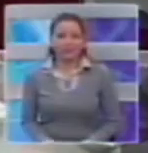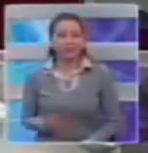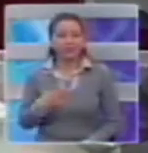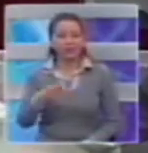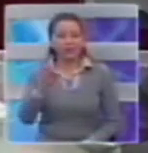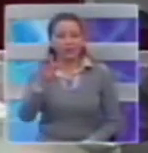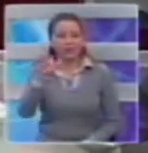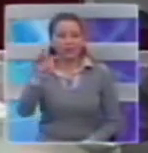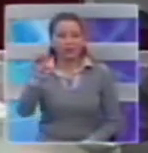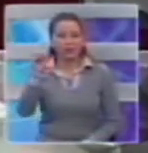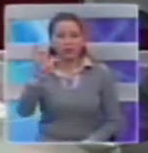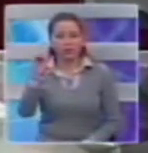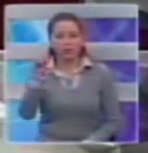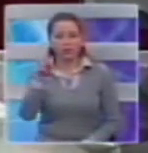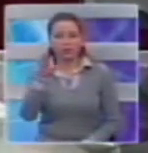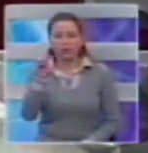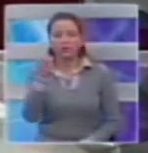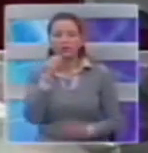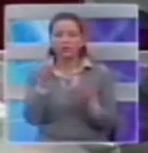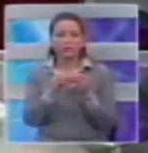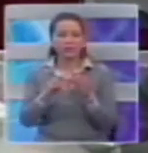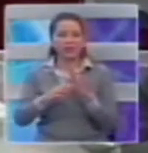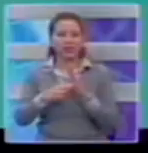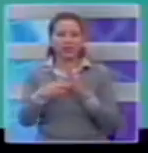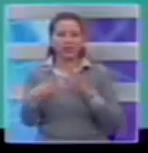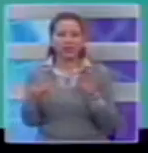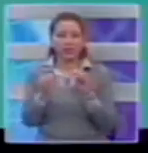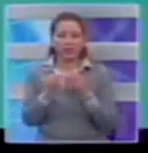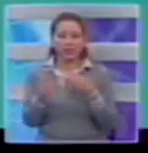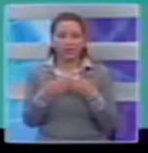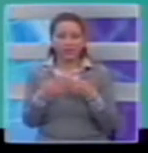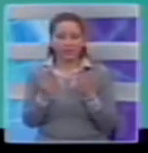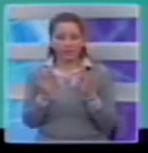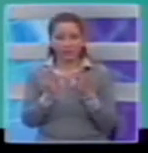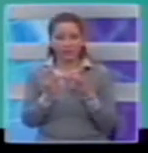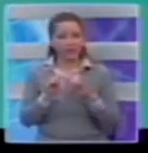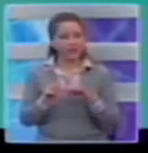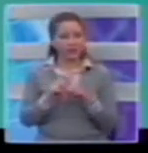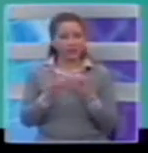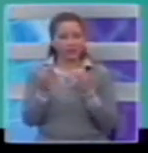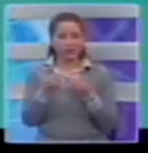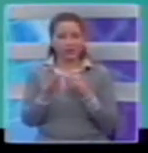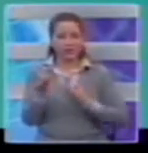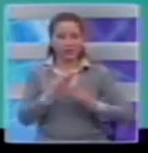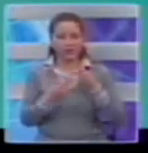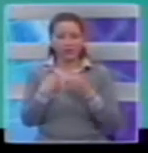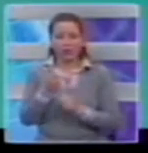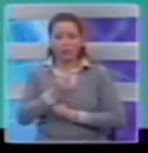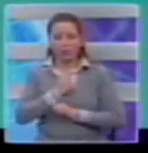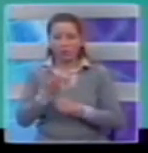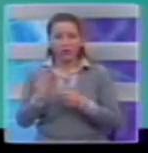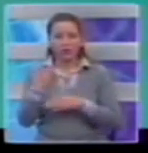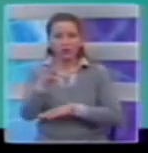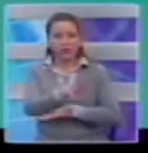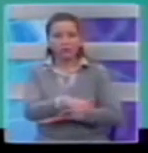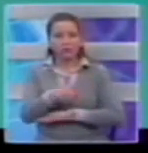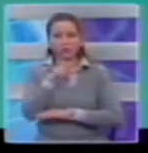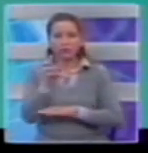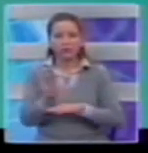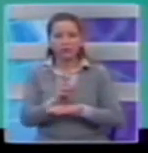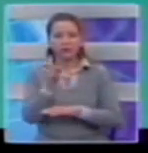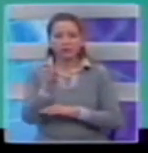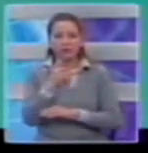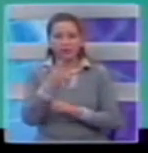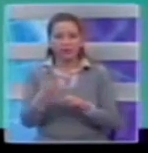Biflota.com es una plataforma digital que facilita el contacto y también la creación de oportunidades de negocio entre dueños de maquinaria y usuarios que